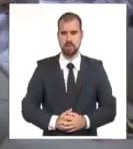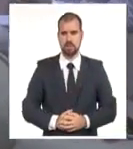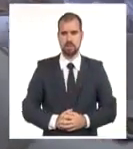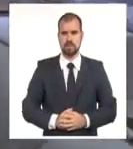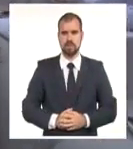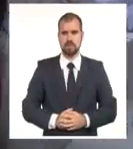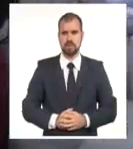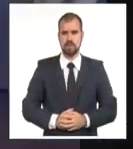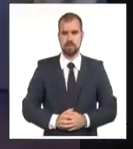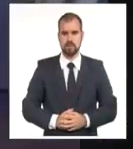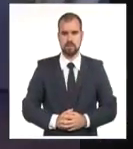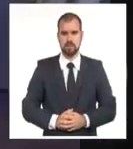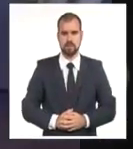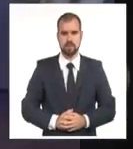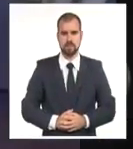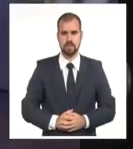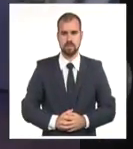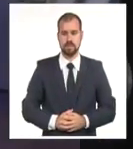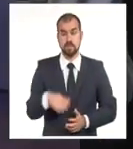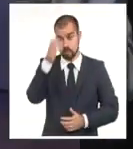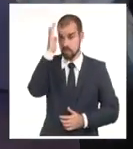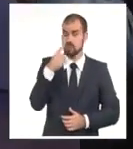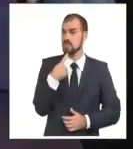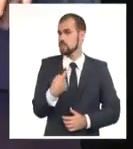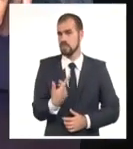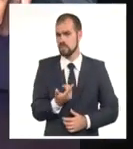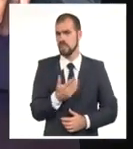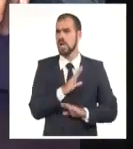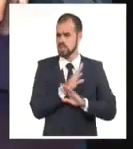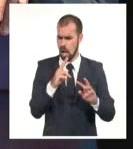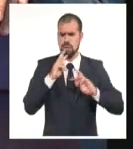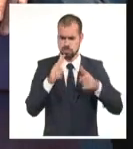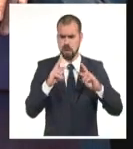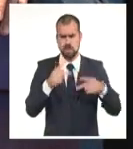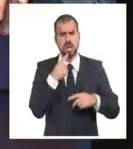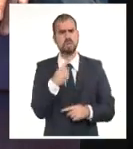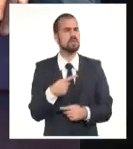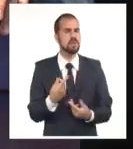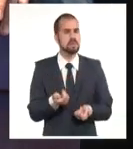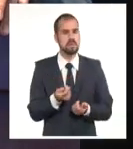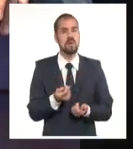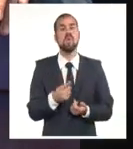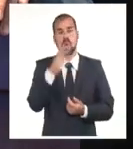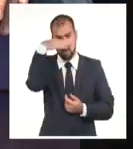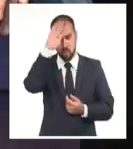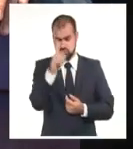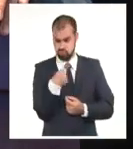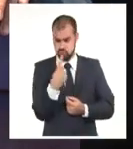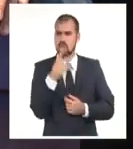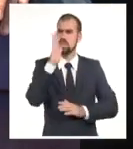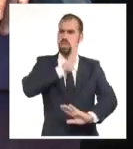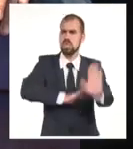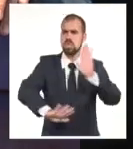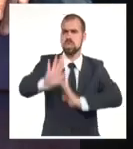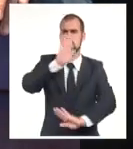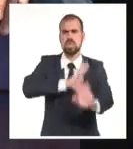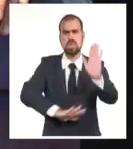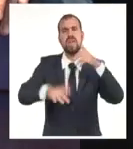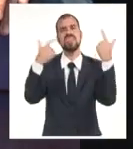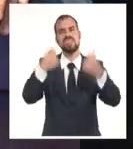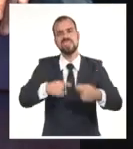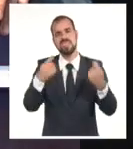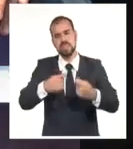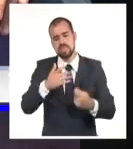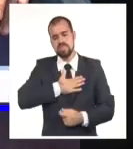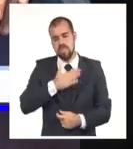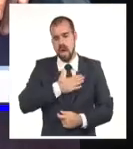Como se ha insistido en nuestras declaraciones públicas, Cuba defiende firme y consistentemente el derecho internacional,